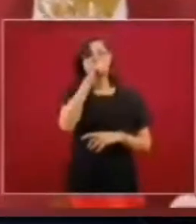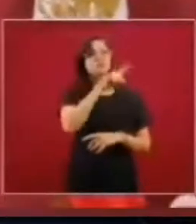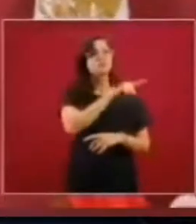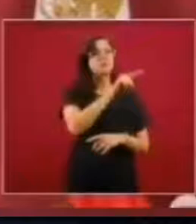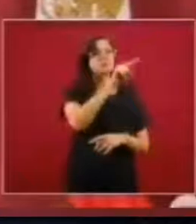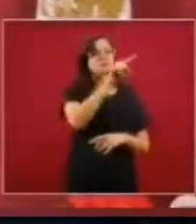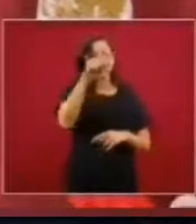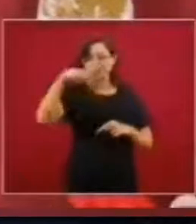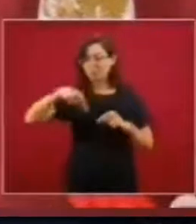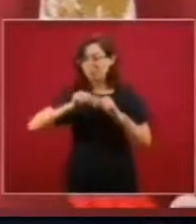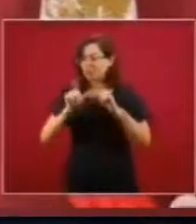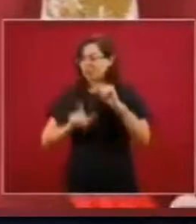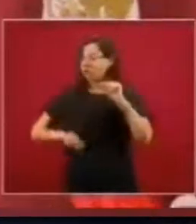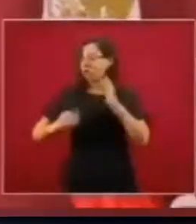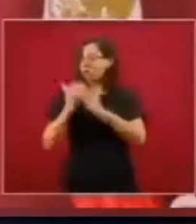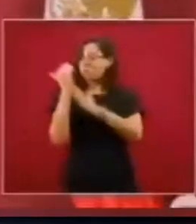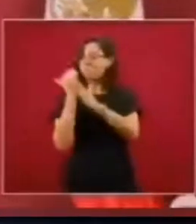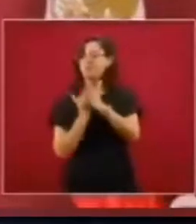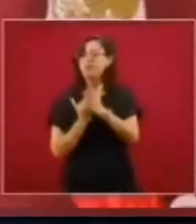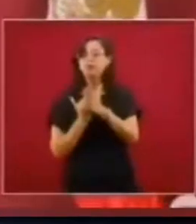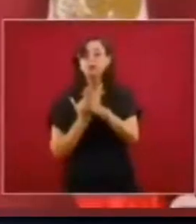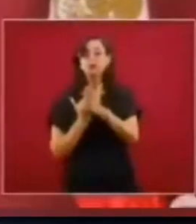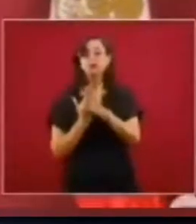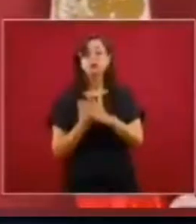Eso que está sucediendo. Y eso nos está ayudando mucho